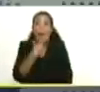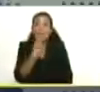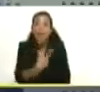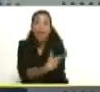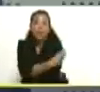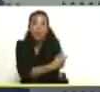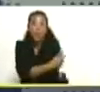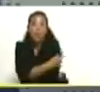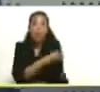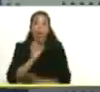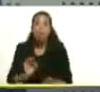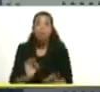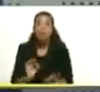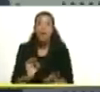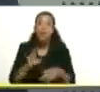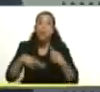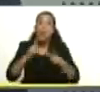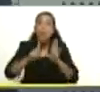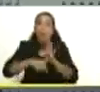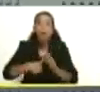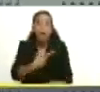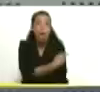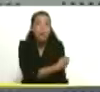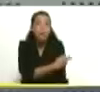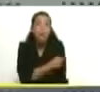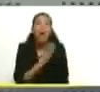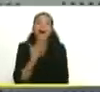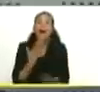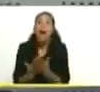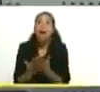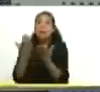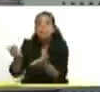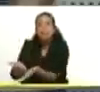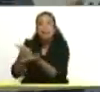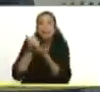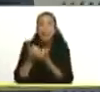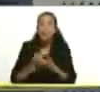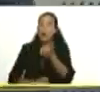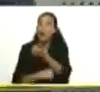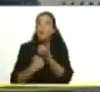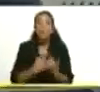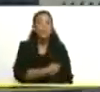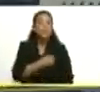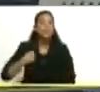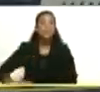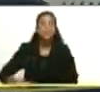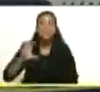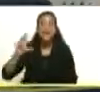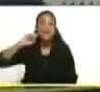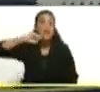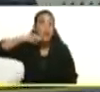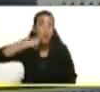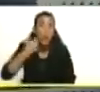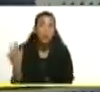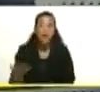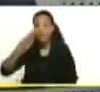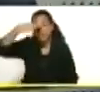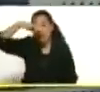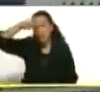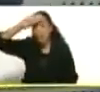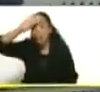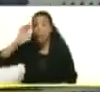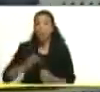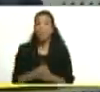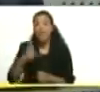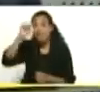a los antivirales y luego a las vacunas. Y fue gracias a la solidaridad y el apoyo de China, de Rusia, de Cuba,